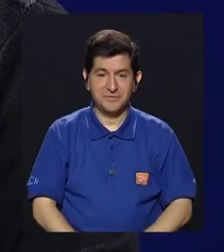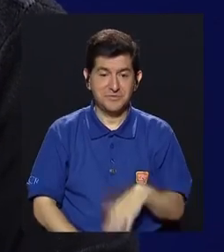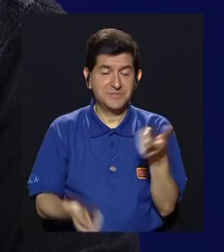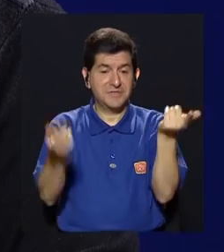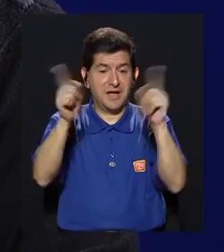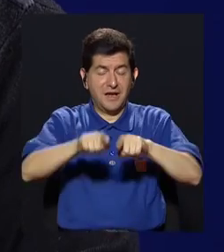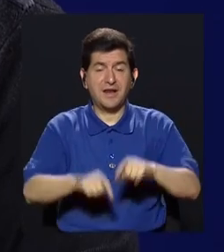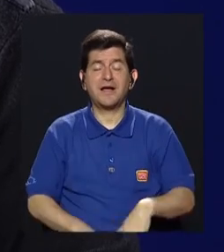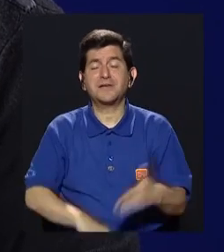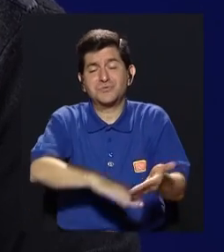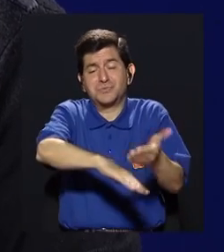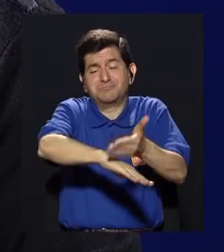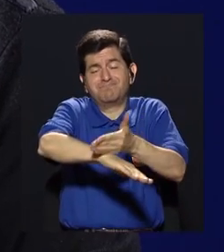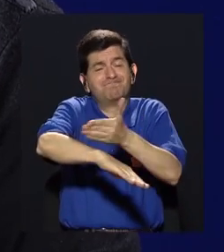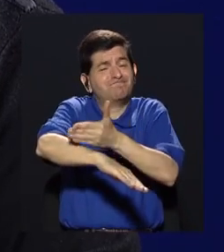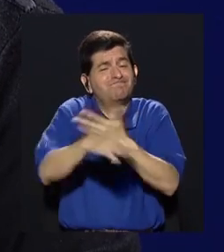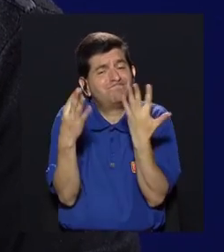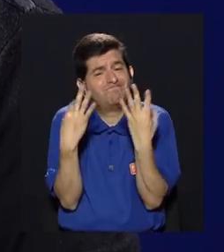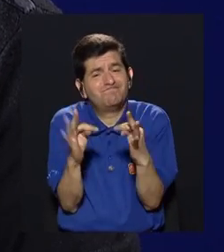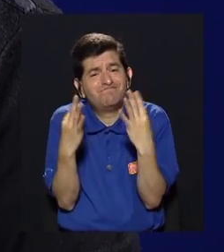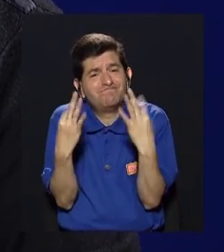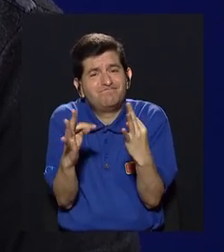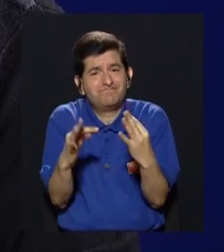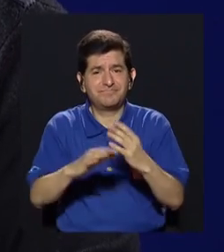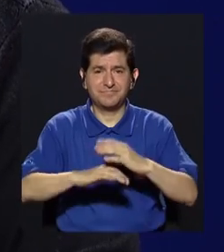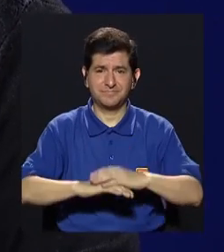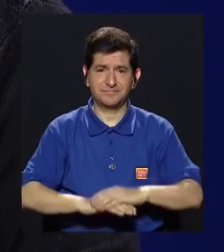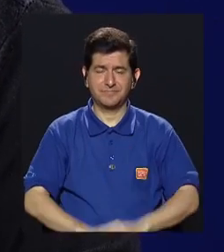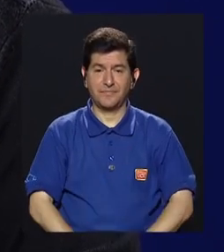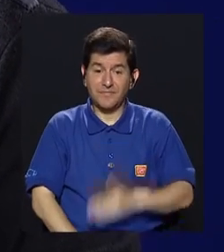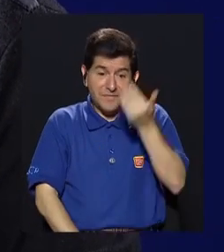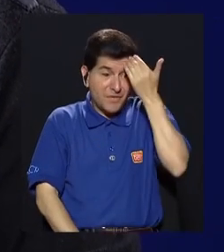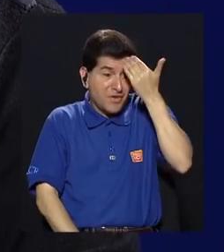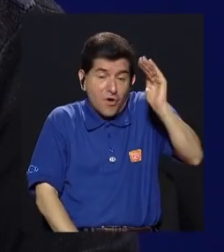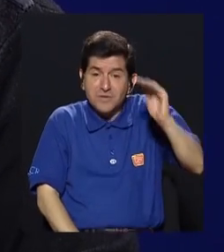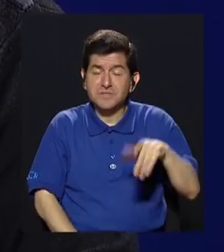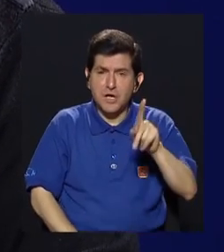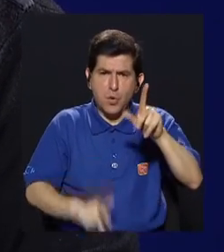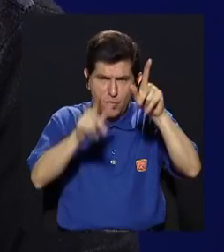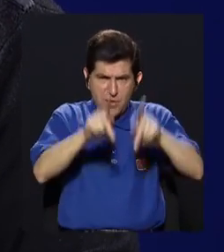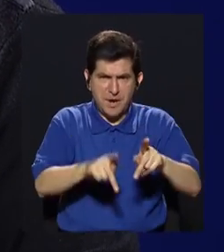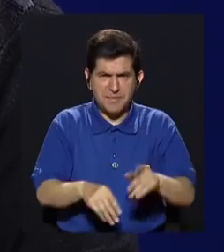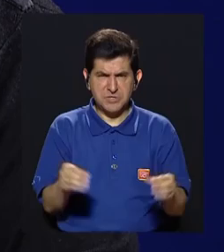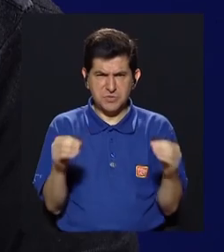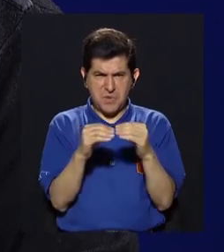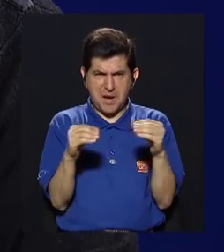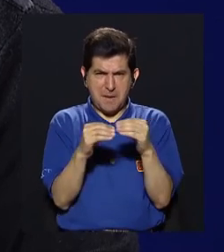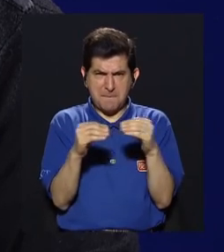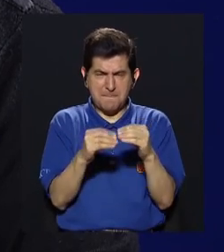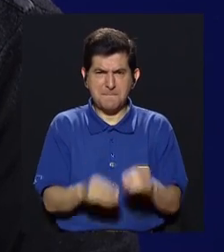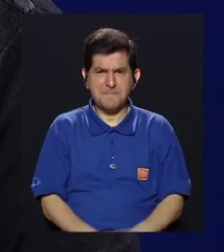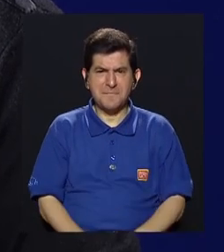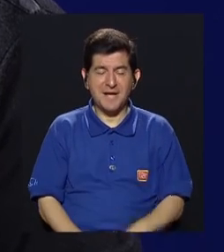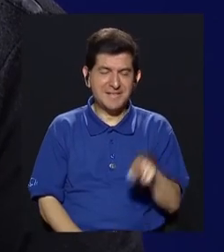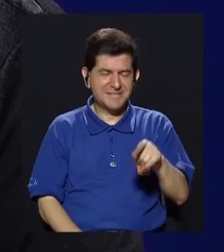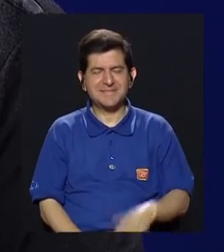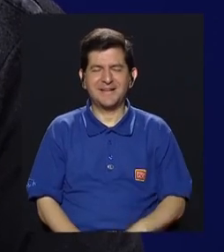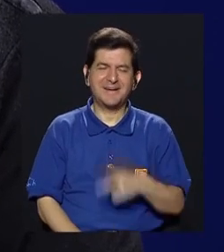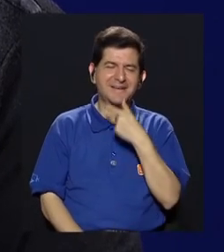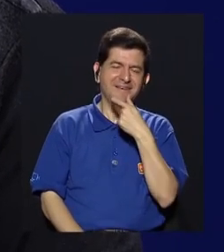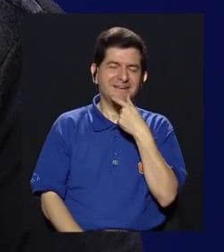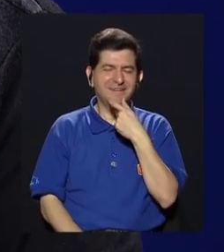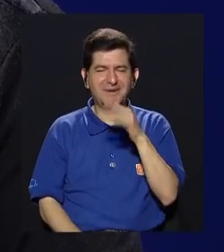por seguir adelante no sé hay uno hay un personaje que es como más simpático más